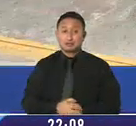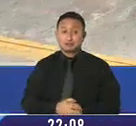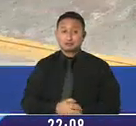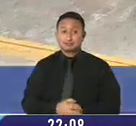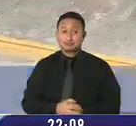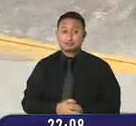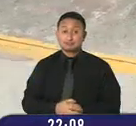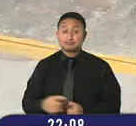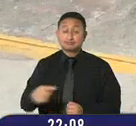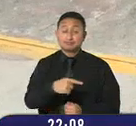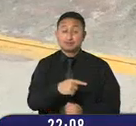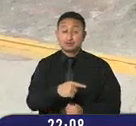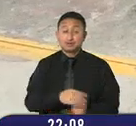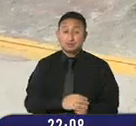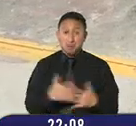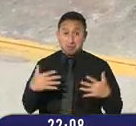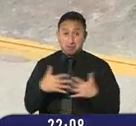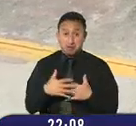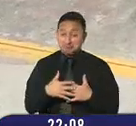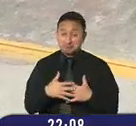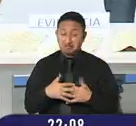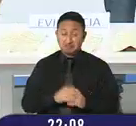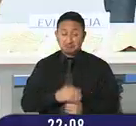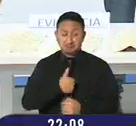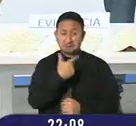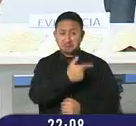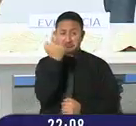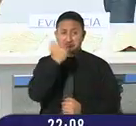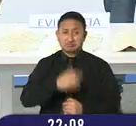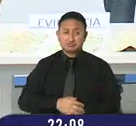que al momento de tirar del gatillo no les temblaba la mano. En Quito informó Iván Casado.